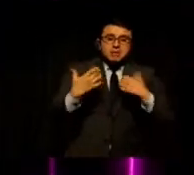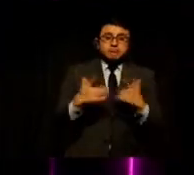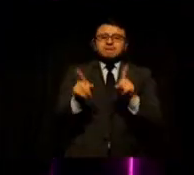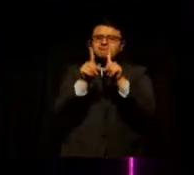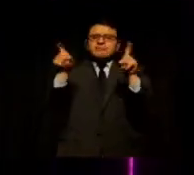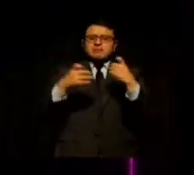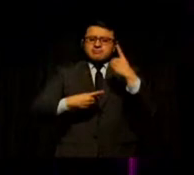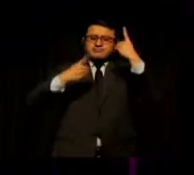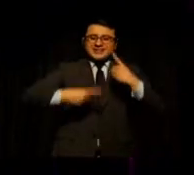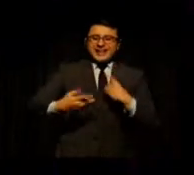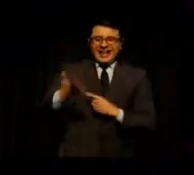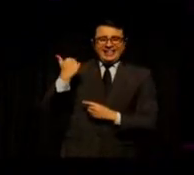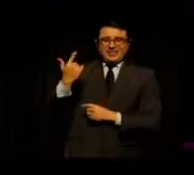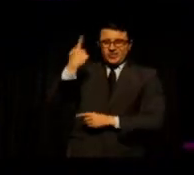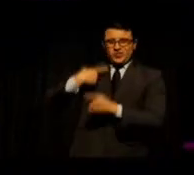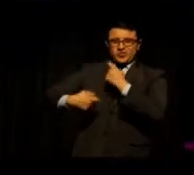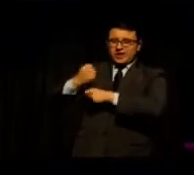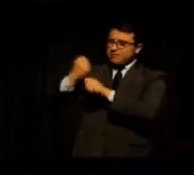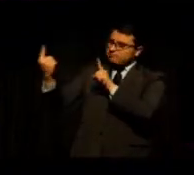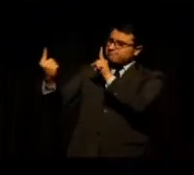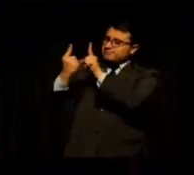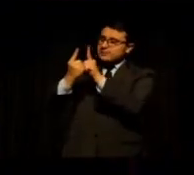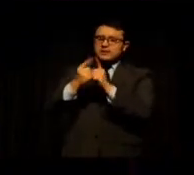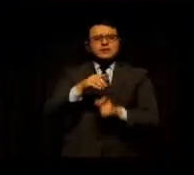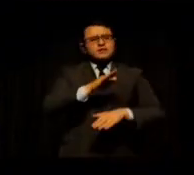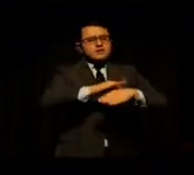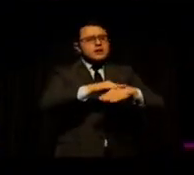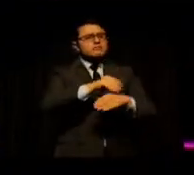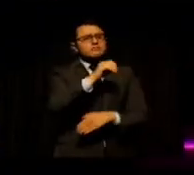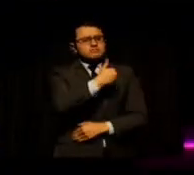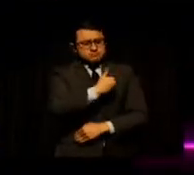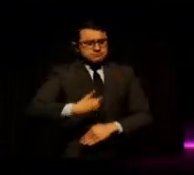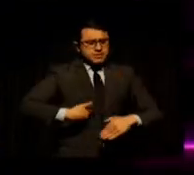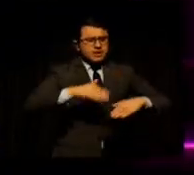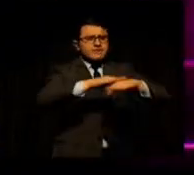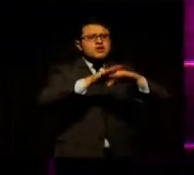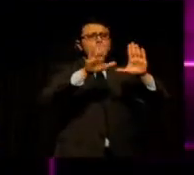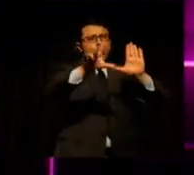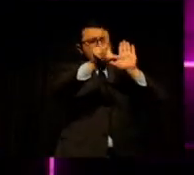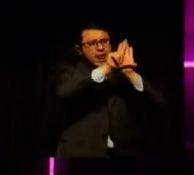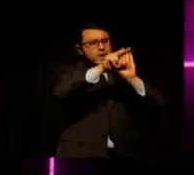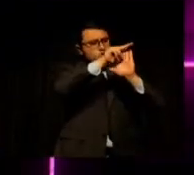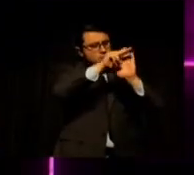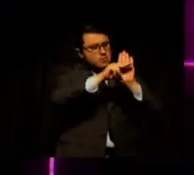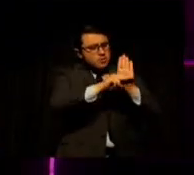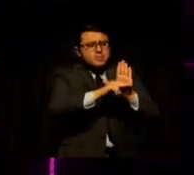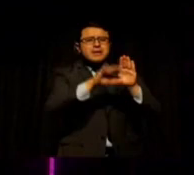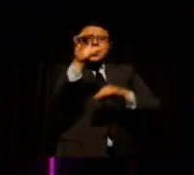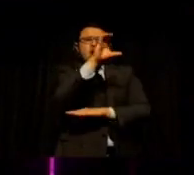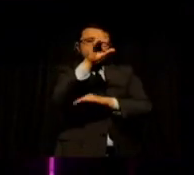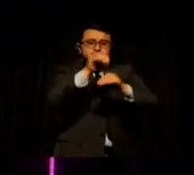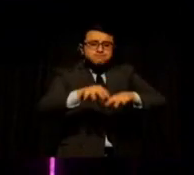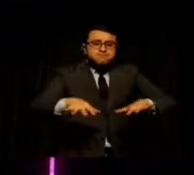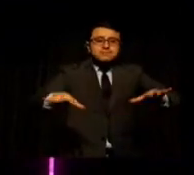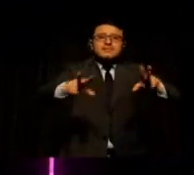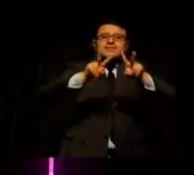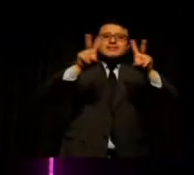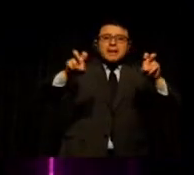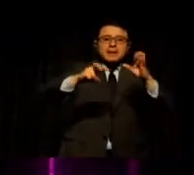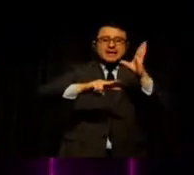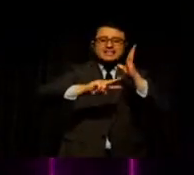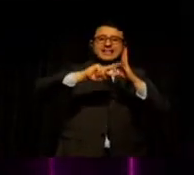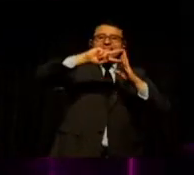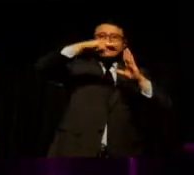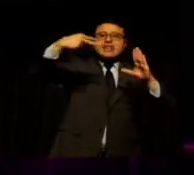presidente necesitamos que el marco regulatorio de colombia para este tipo de emprendimientos de fintech tecnologías financieras